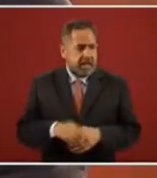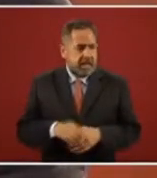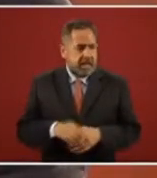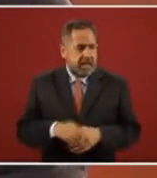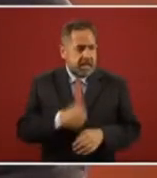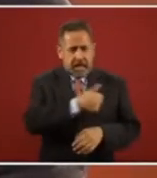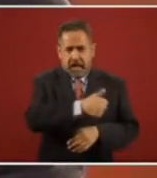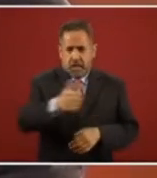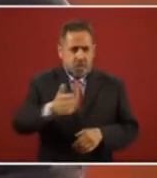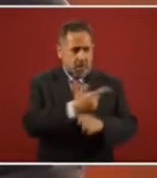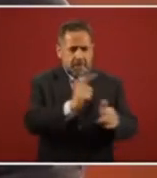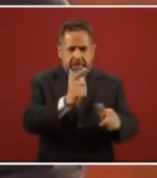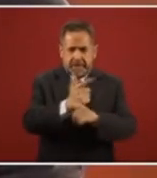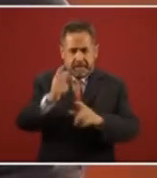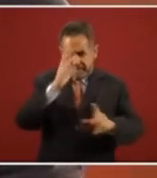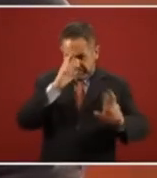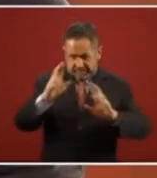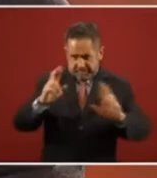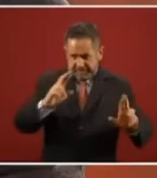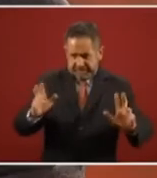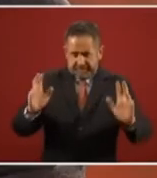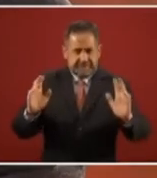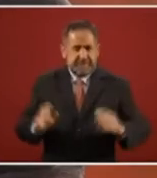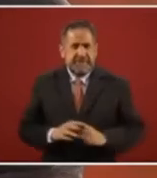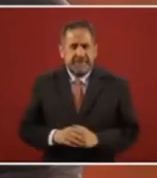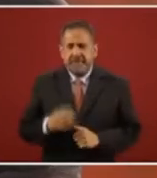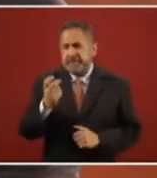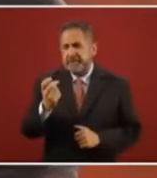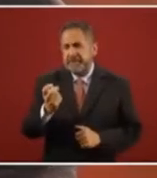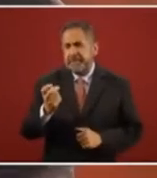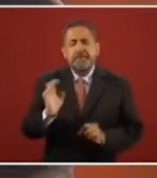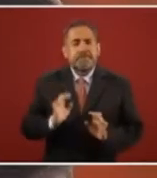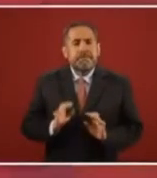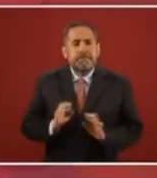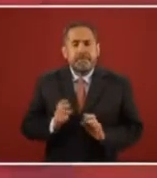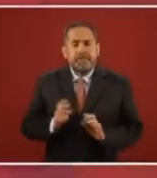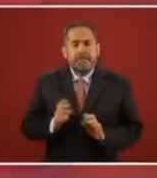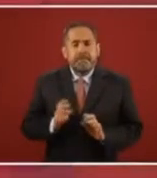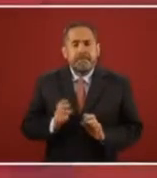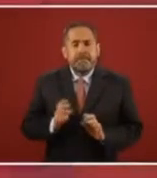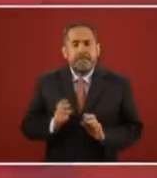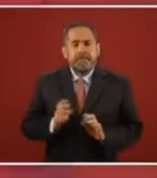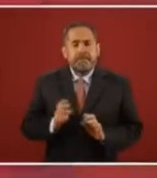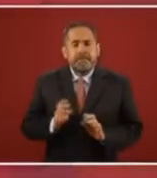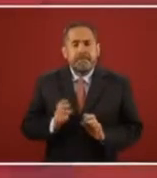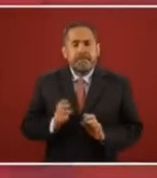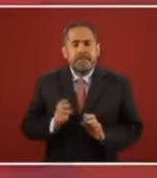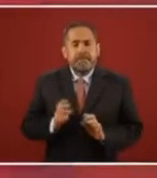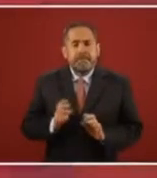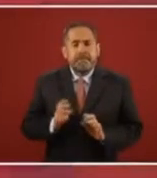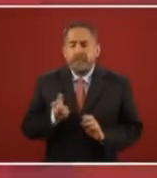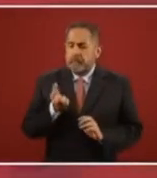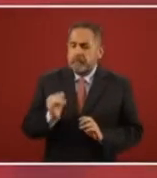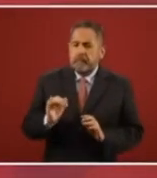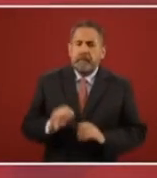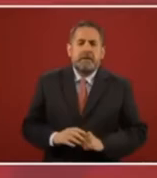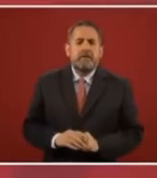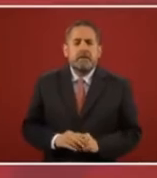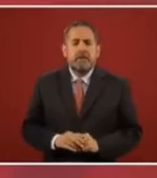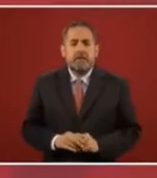ingle vértiz jesús básicamente datos 46 a klein